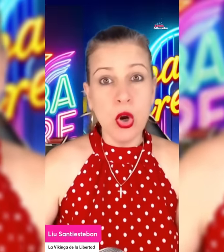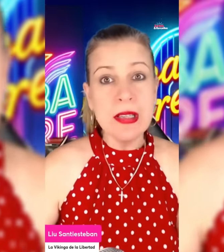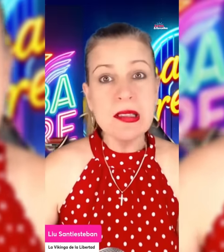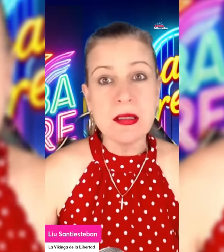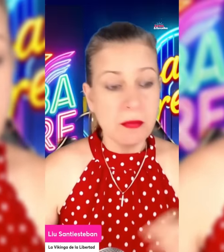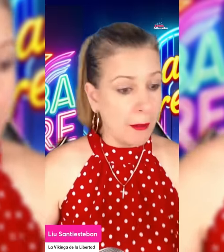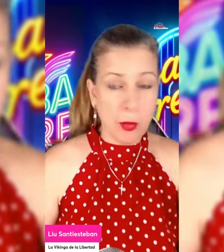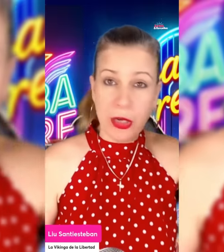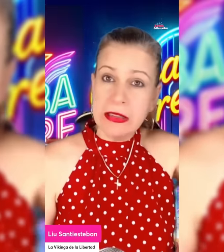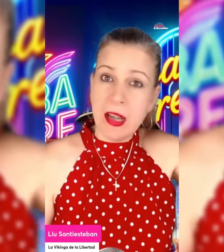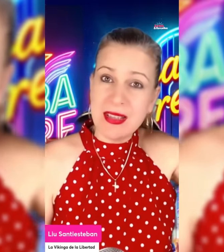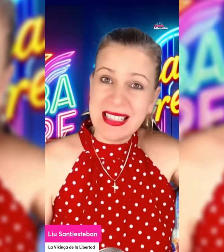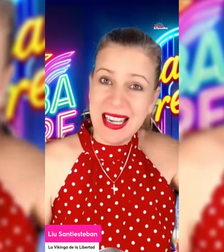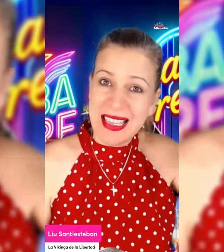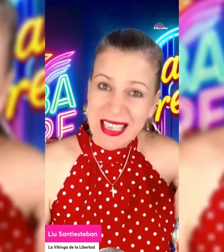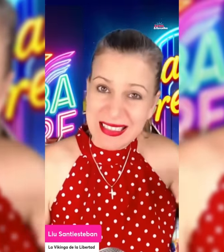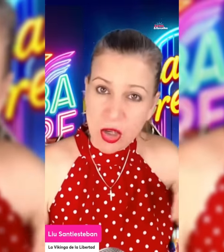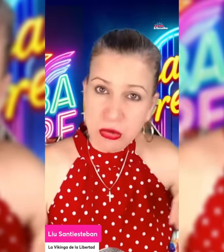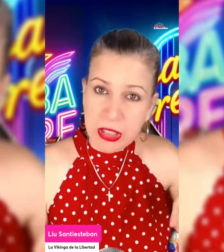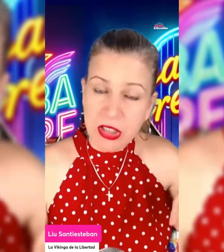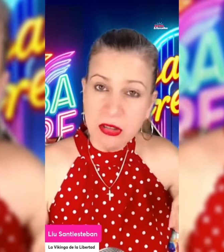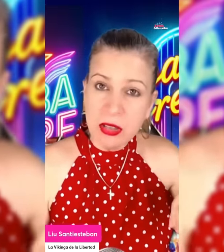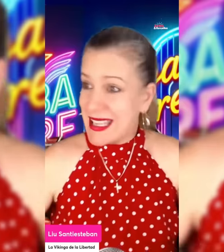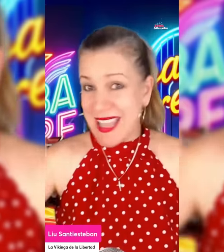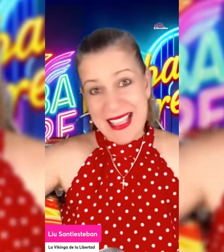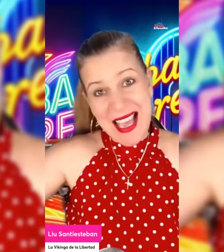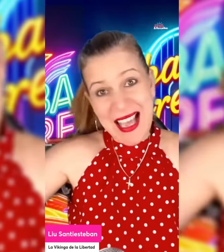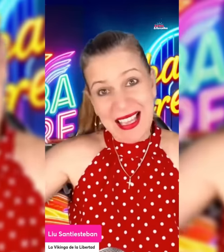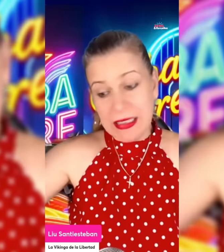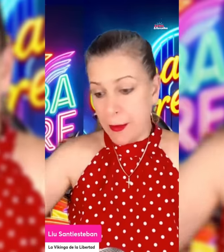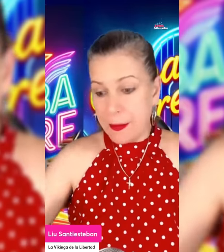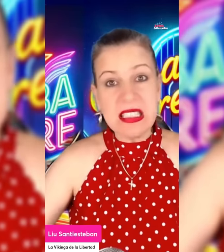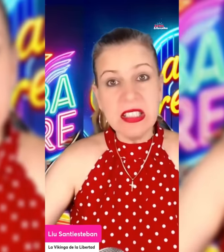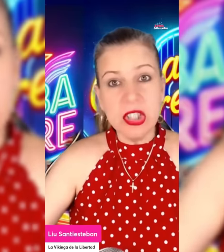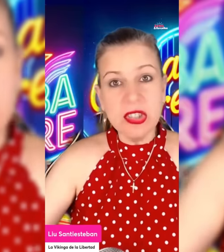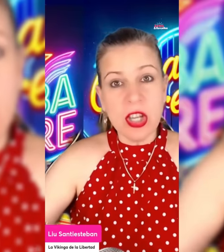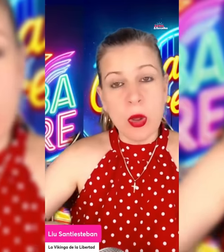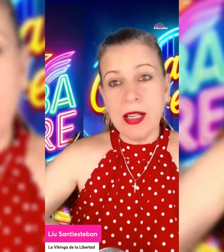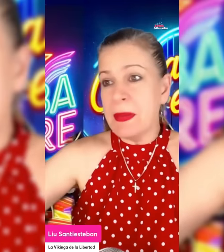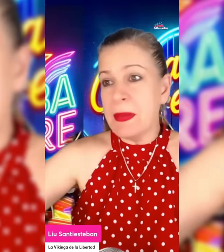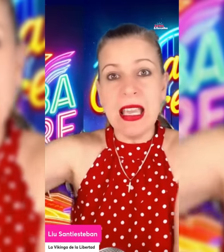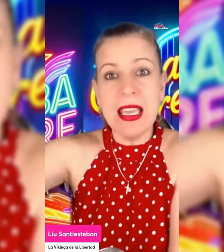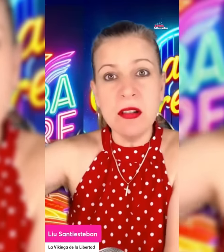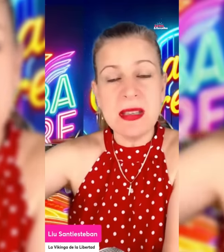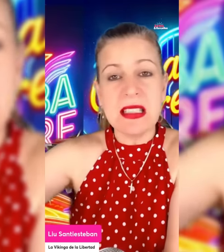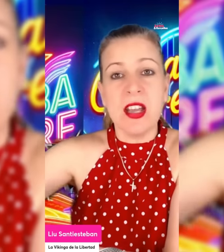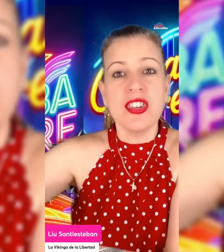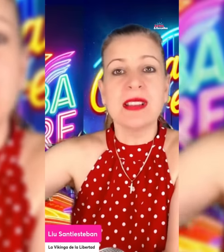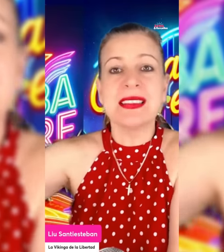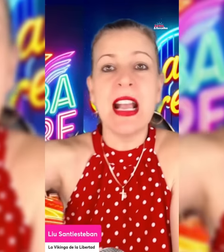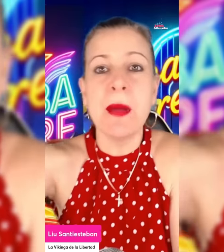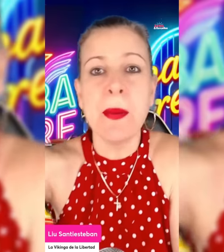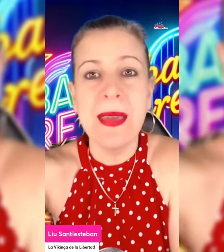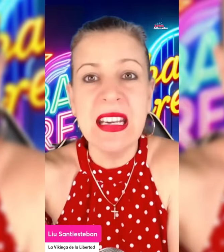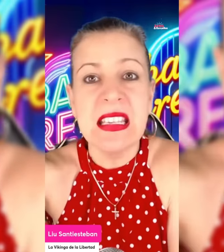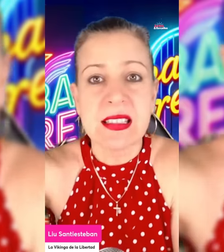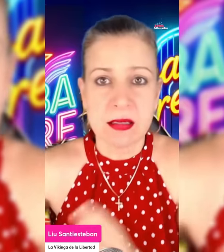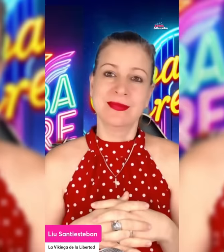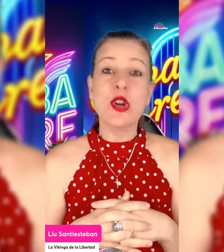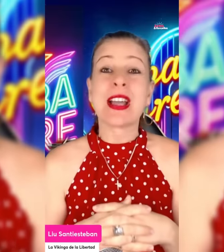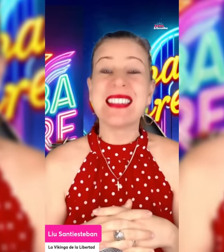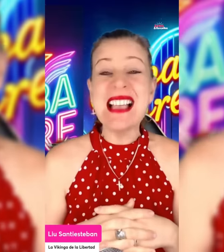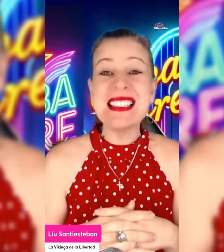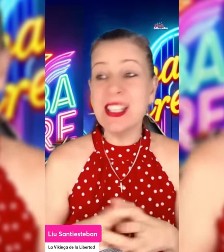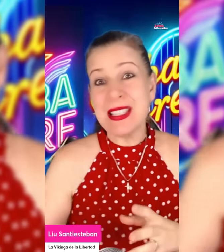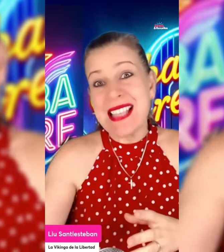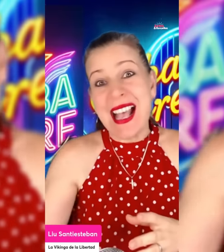Y tú coges, pones el dinero en CELE aquí en Estados Unidos y allá el campesino se lo da al mensajero y el mensajero se lo entrega a Pepe Pérez.